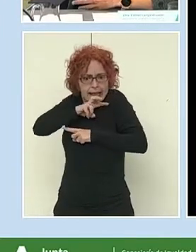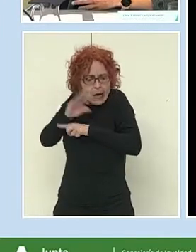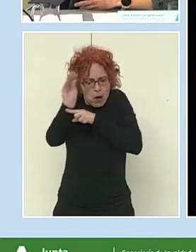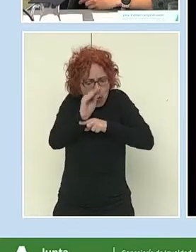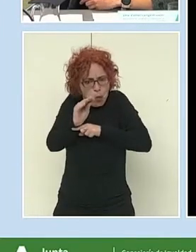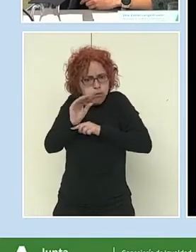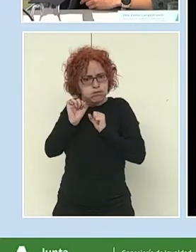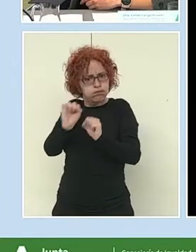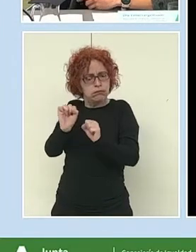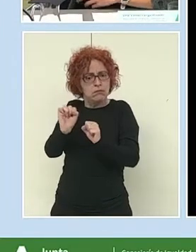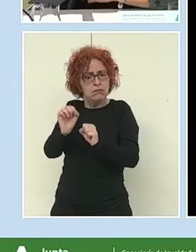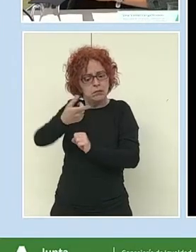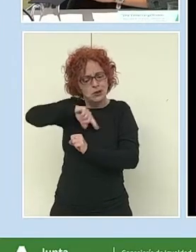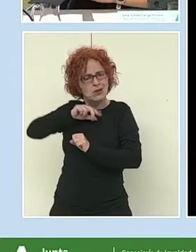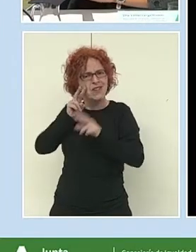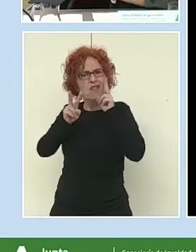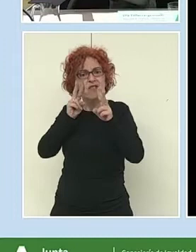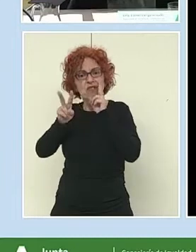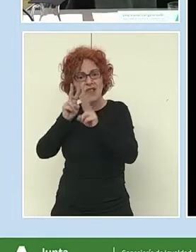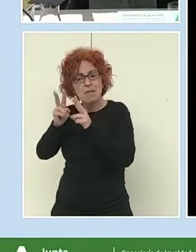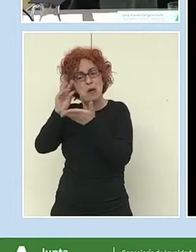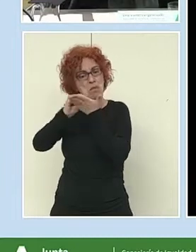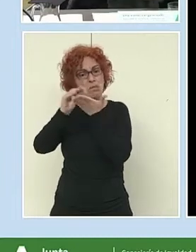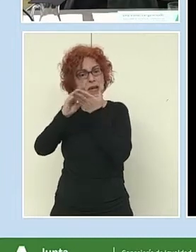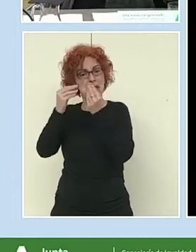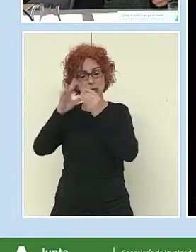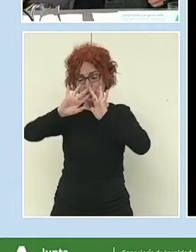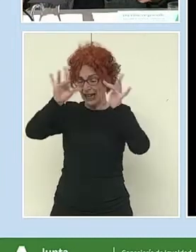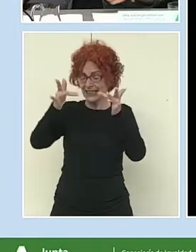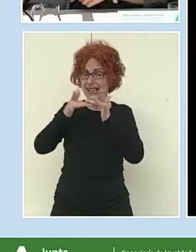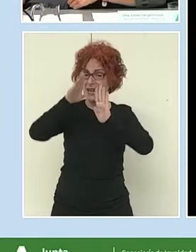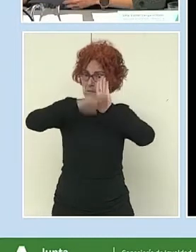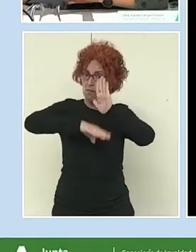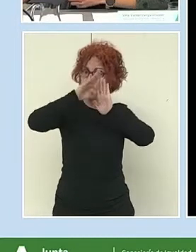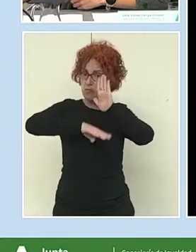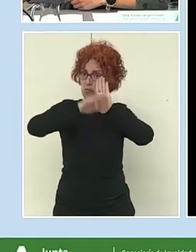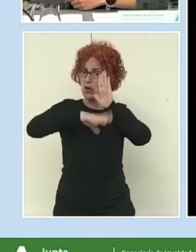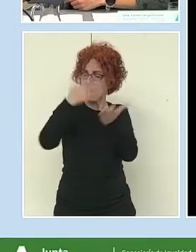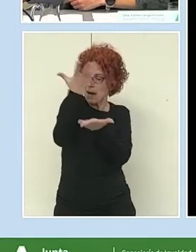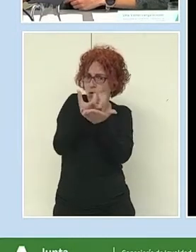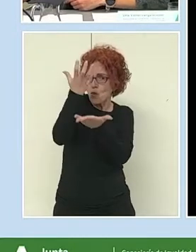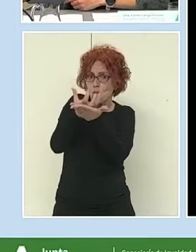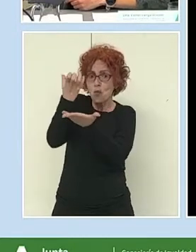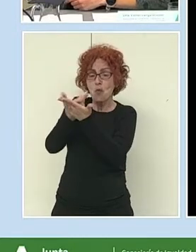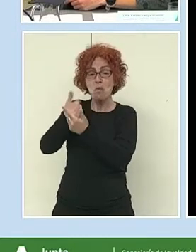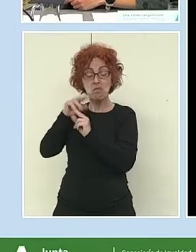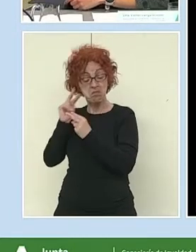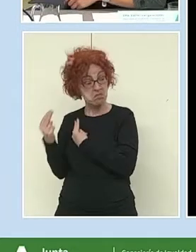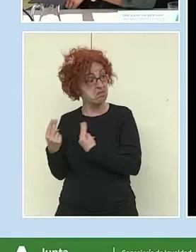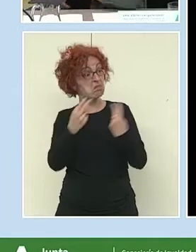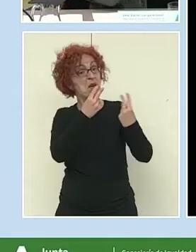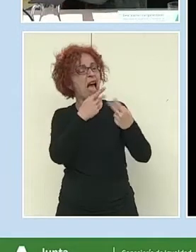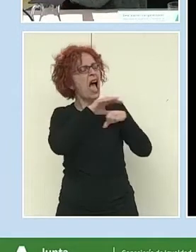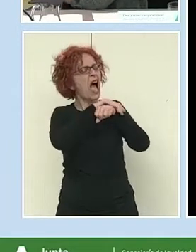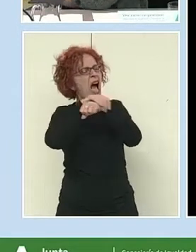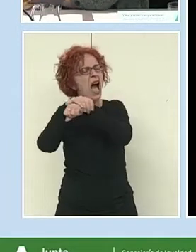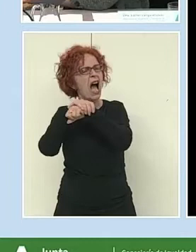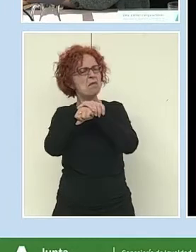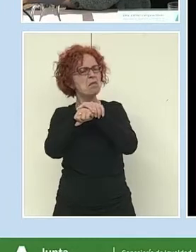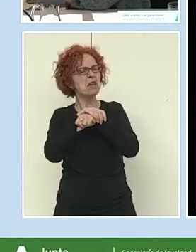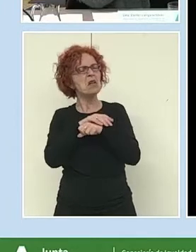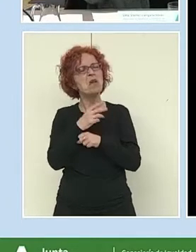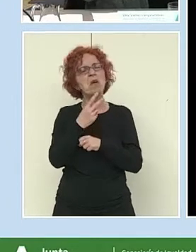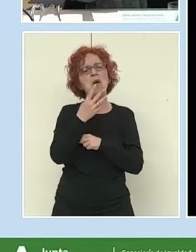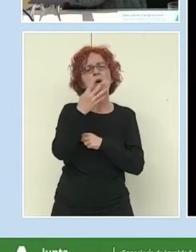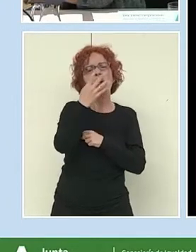diferentes aplicaciones las que nos podemos encontrar. Aquí yo he puesto como ejemplo pues estos cuatro amigos, ¿no?, que se dedican pues a uno trabaja en